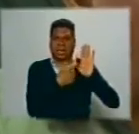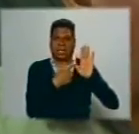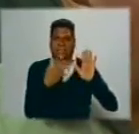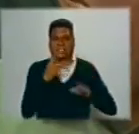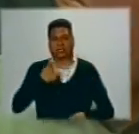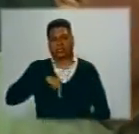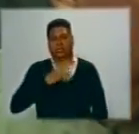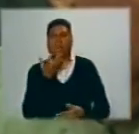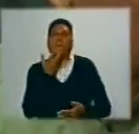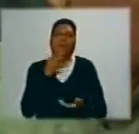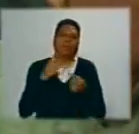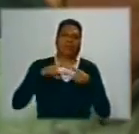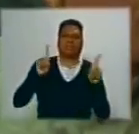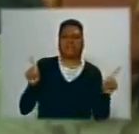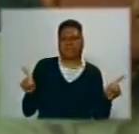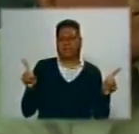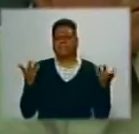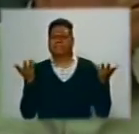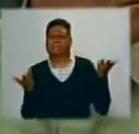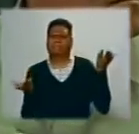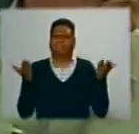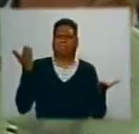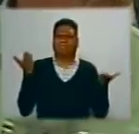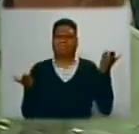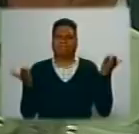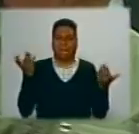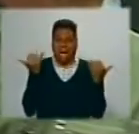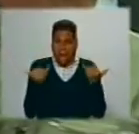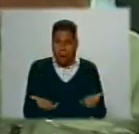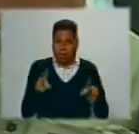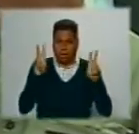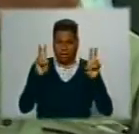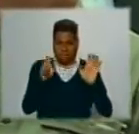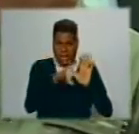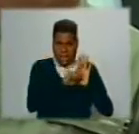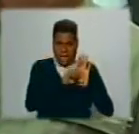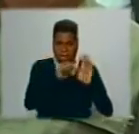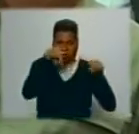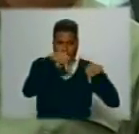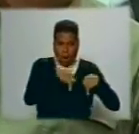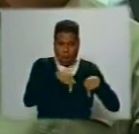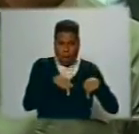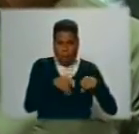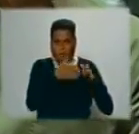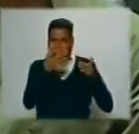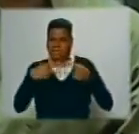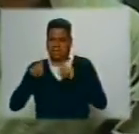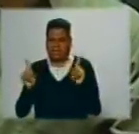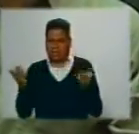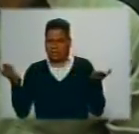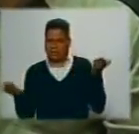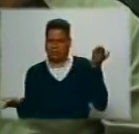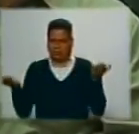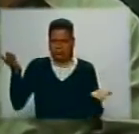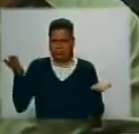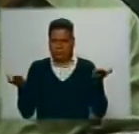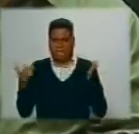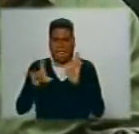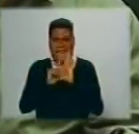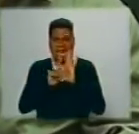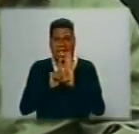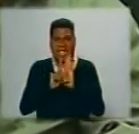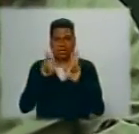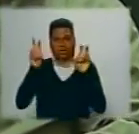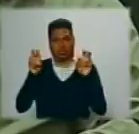una diferencia de fondo con la vigente ley que deroga esta ley, Ley Orgánica de